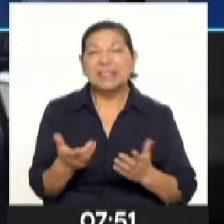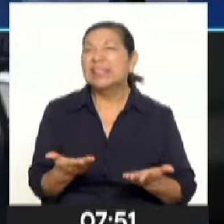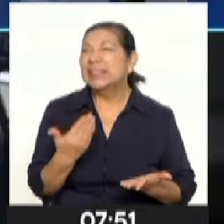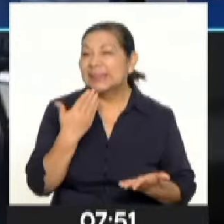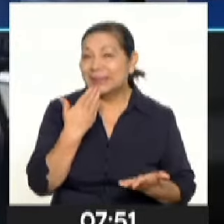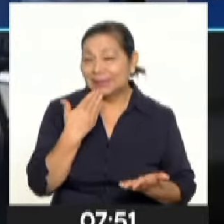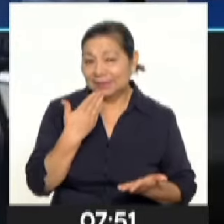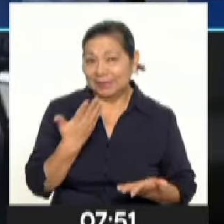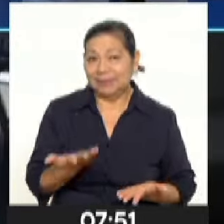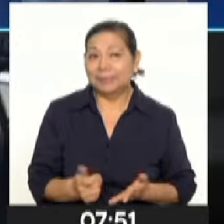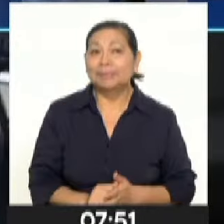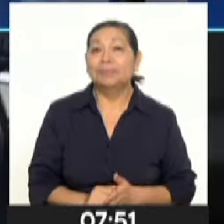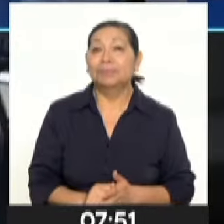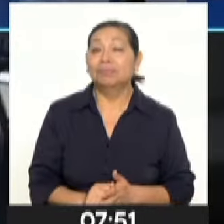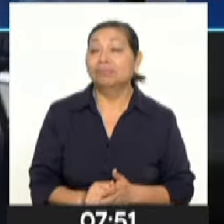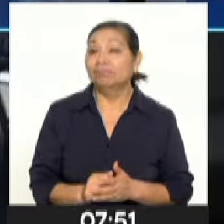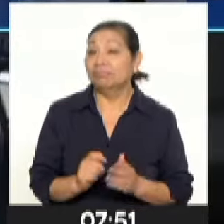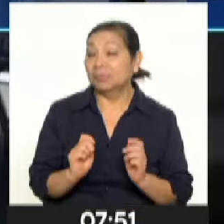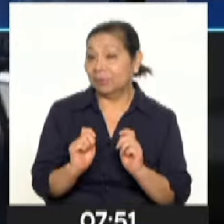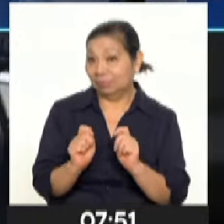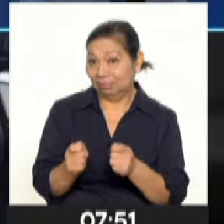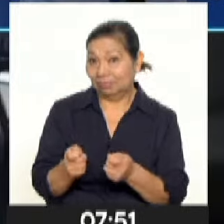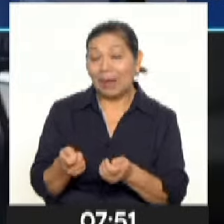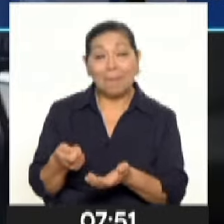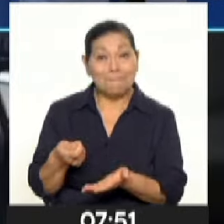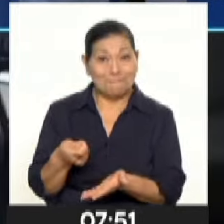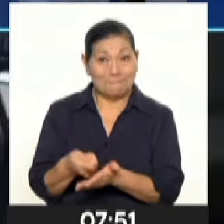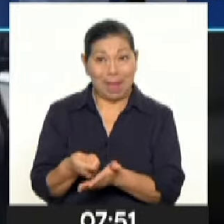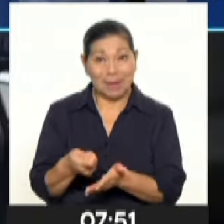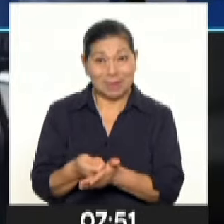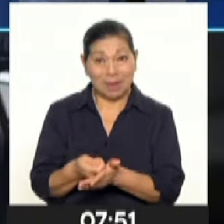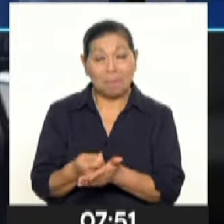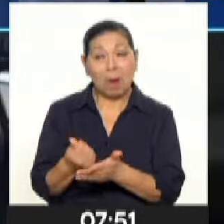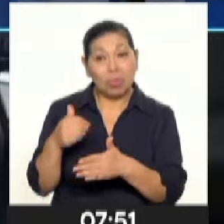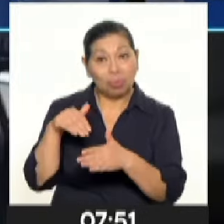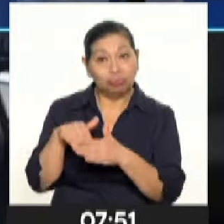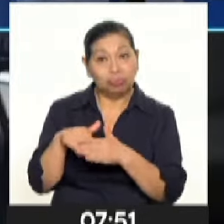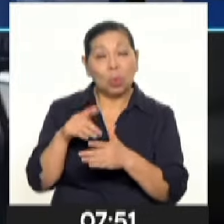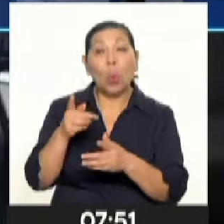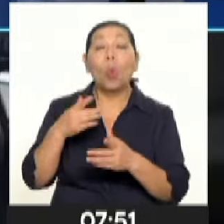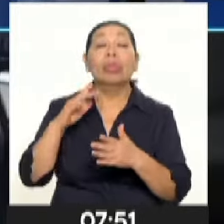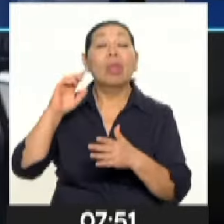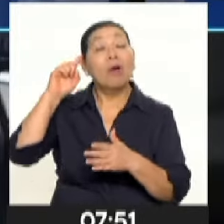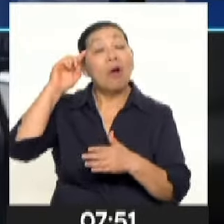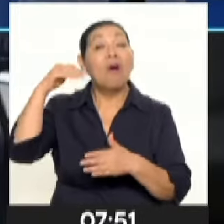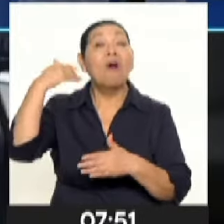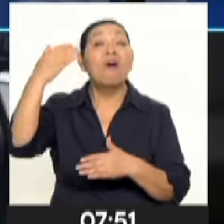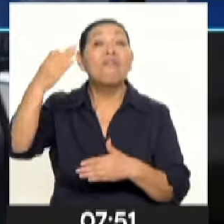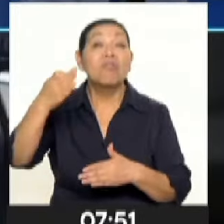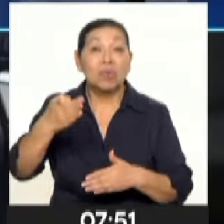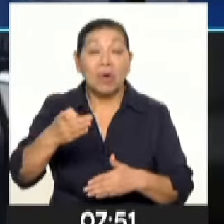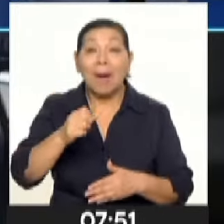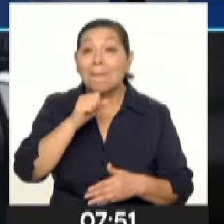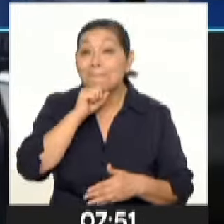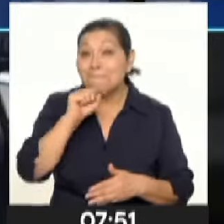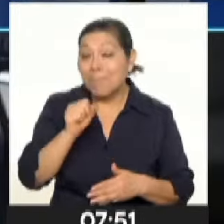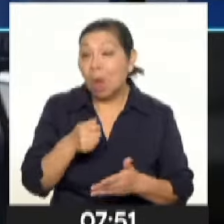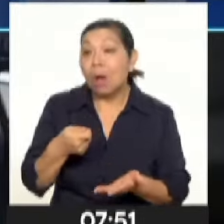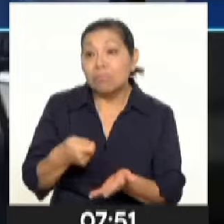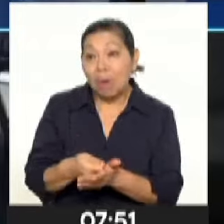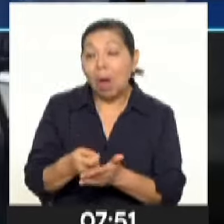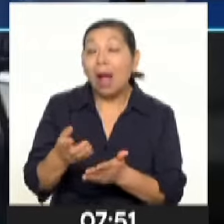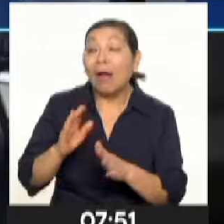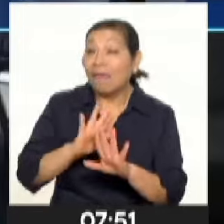consiste? En que el Estado, entre comillas, te obliga a ahorrar para tu jubilación. Yo, una parte de mi sueldo,